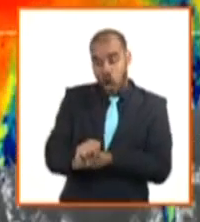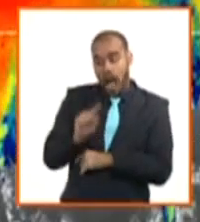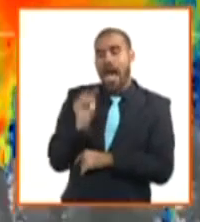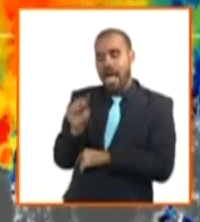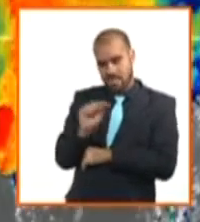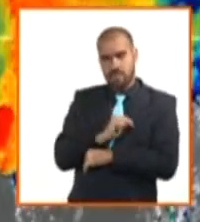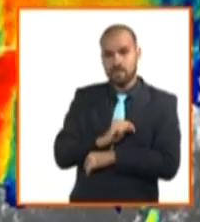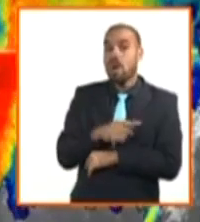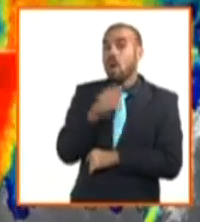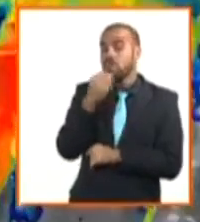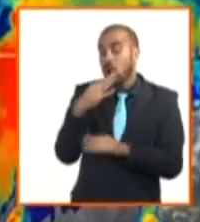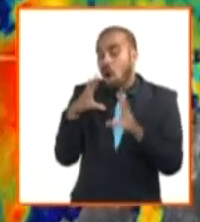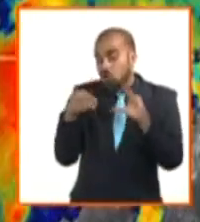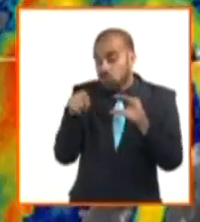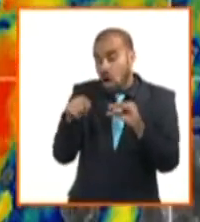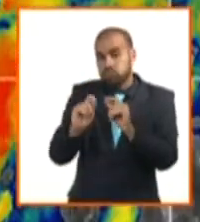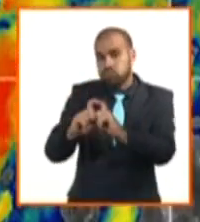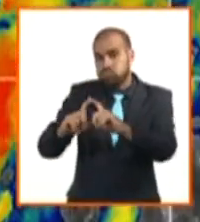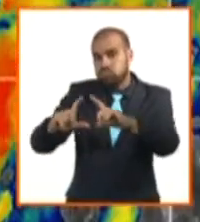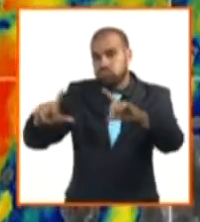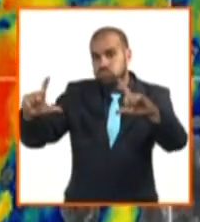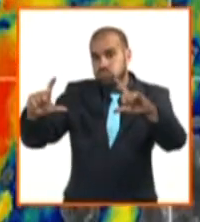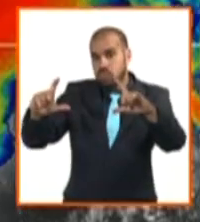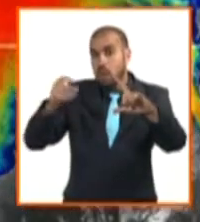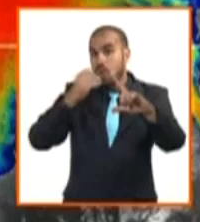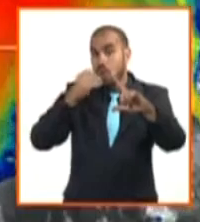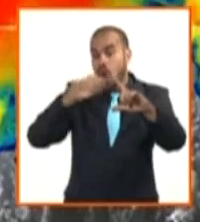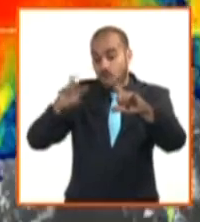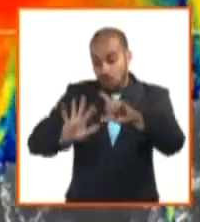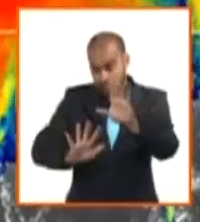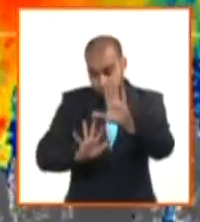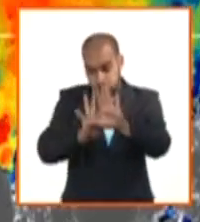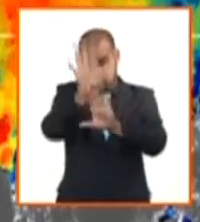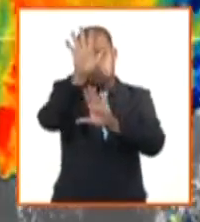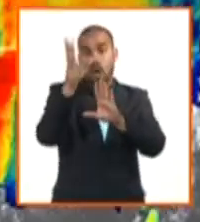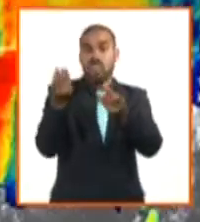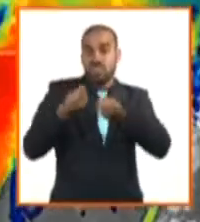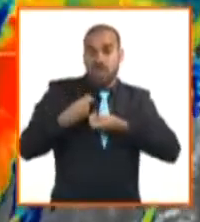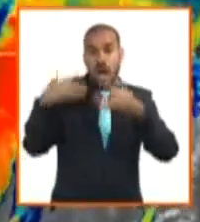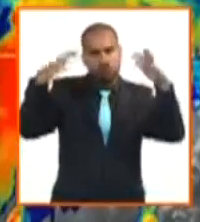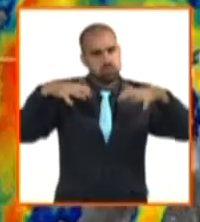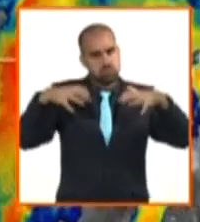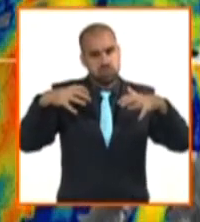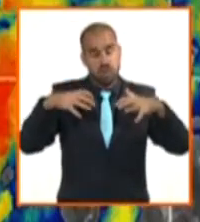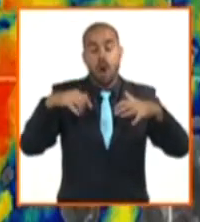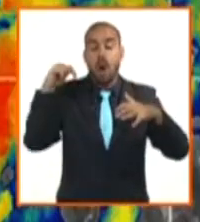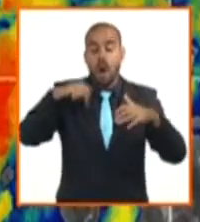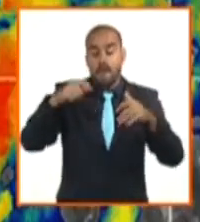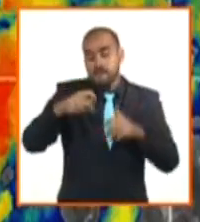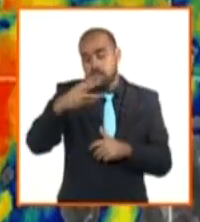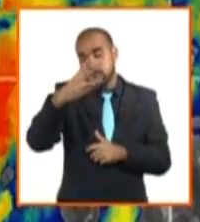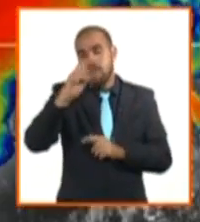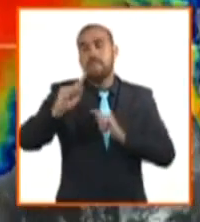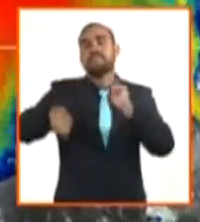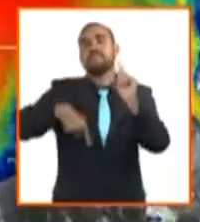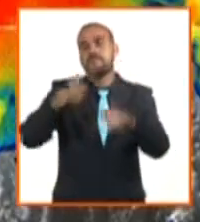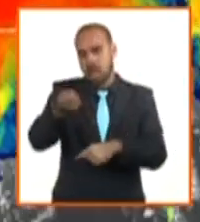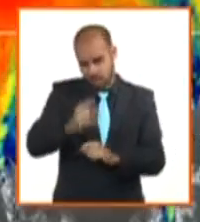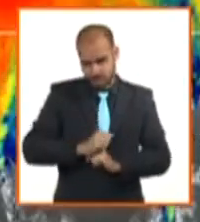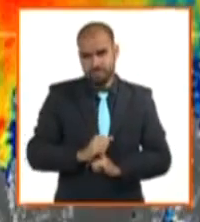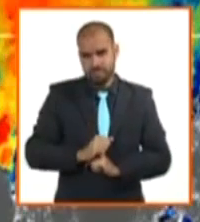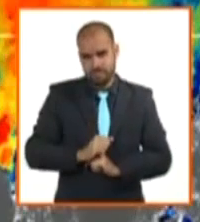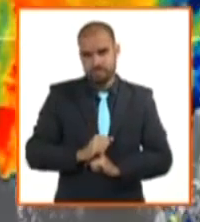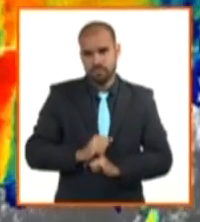todavía cruzar sobre cuba y volverlos a la lluvia esta madrugada y mañana fundamentalmente en la primera